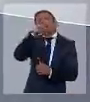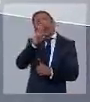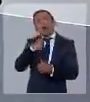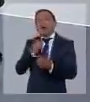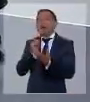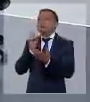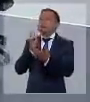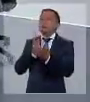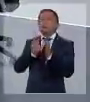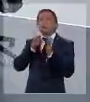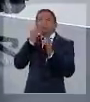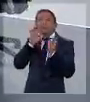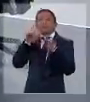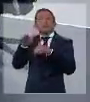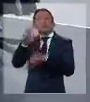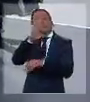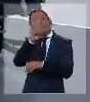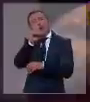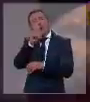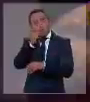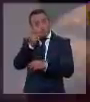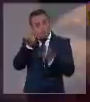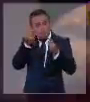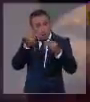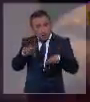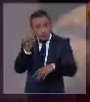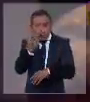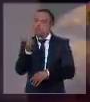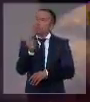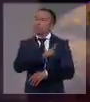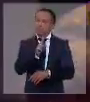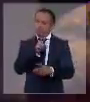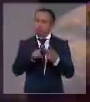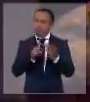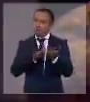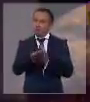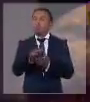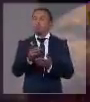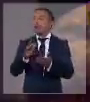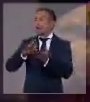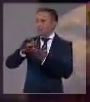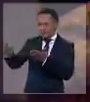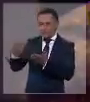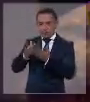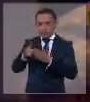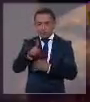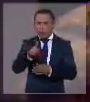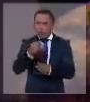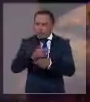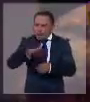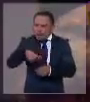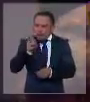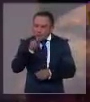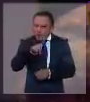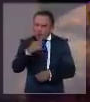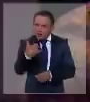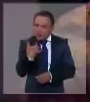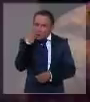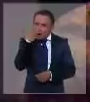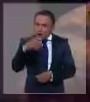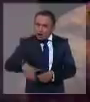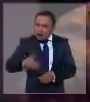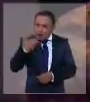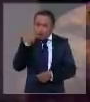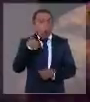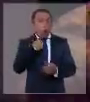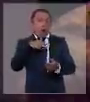Gracias. Gracias. Candidato. Y antes de comenzar, candidato, nos dicen por ahí que está sacando un celular. Estaba viendo la hora. Y que no está permitido sacar el